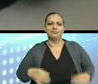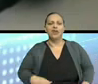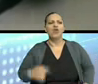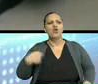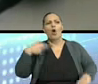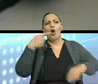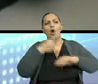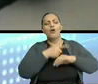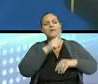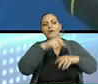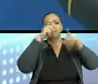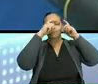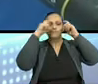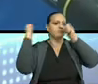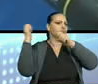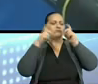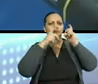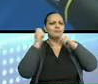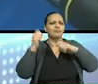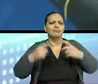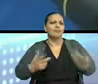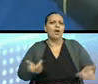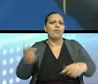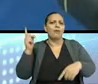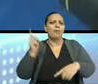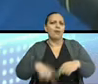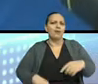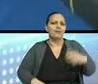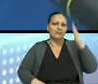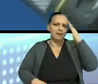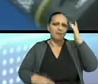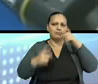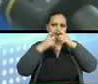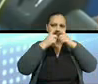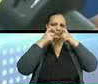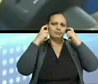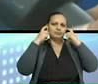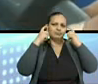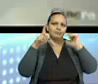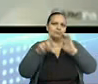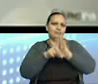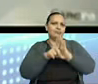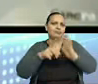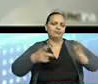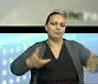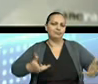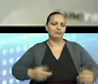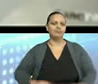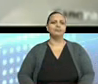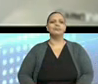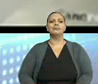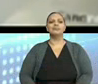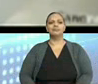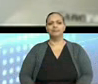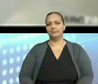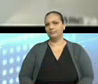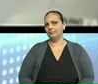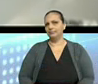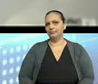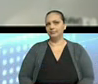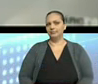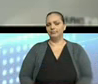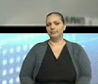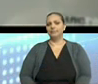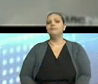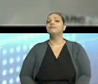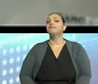quites la máscara porque esa es tu protección. Quítate pero la ellos máscara. Lo utilizan, sí, como la canción de Alberto Santiago. Quítate la máscara.